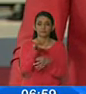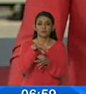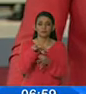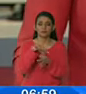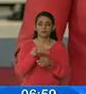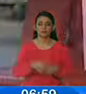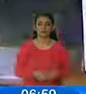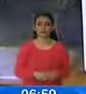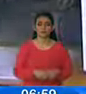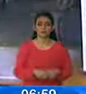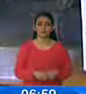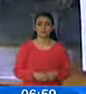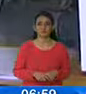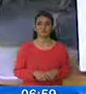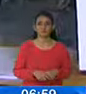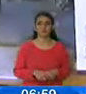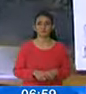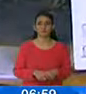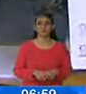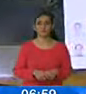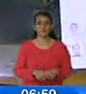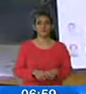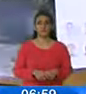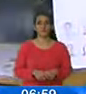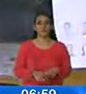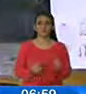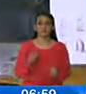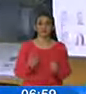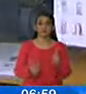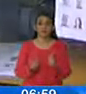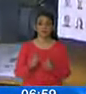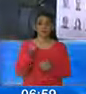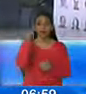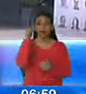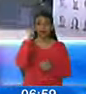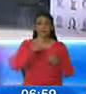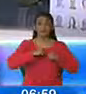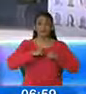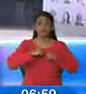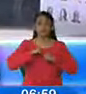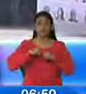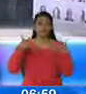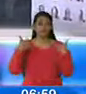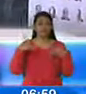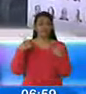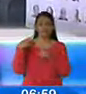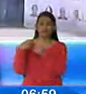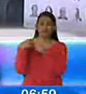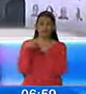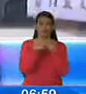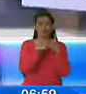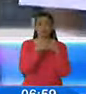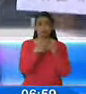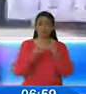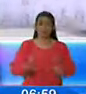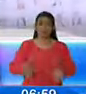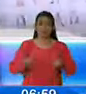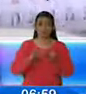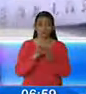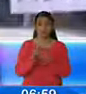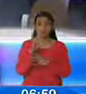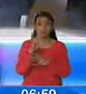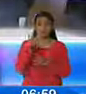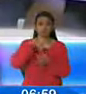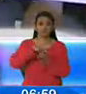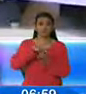votaciones. Los postulantes a Carondelet vivieron la jornada electoral con intensidad y optimismo. Lenín Moreno, de Alianza País,